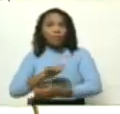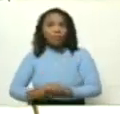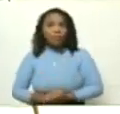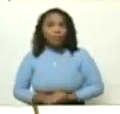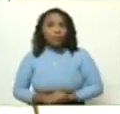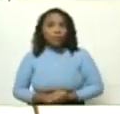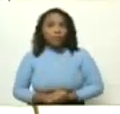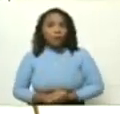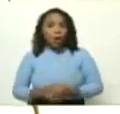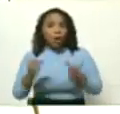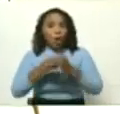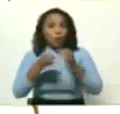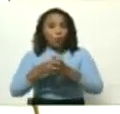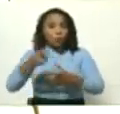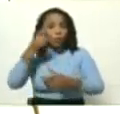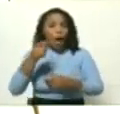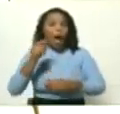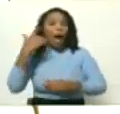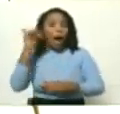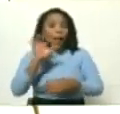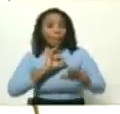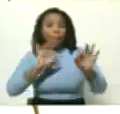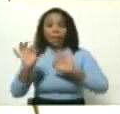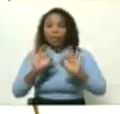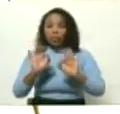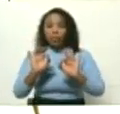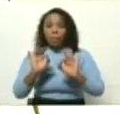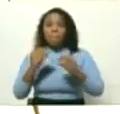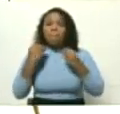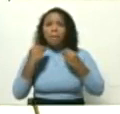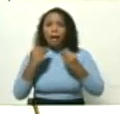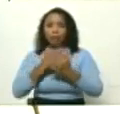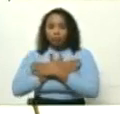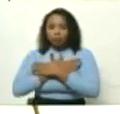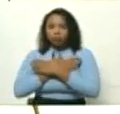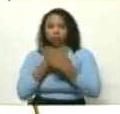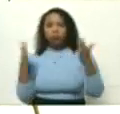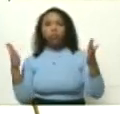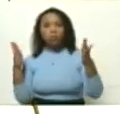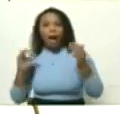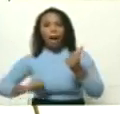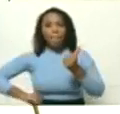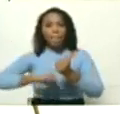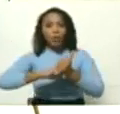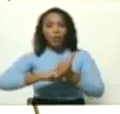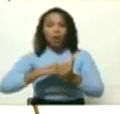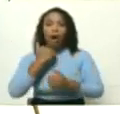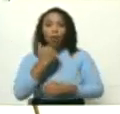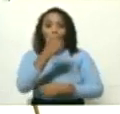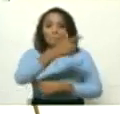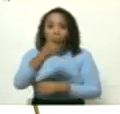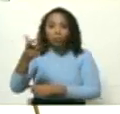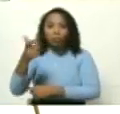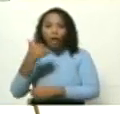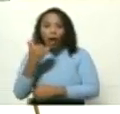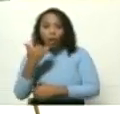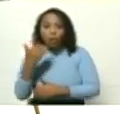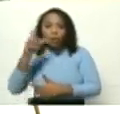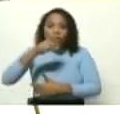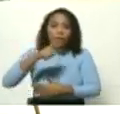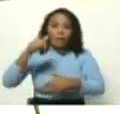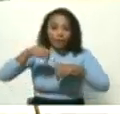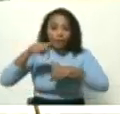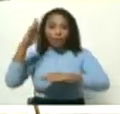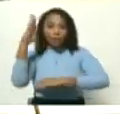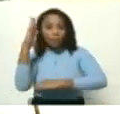los organismos de seguridad, pues están preparados para prestar todo este apoyo alrededor de todas las iglesias de